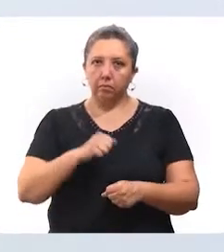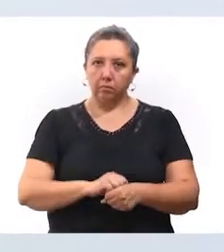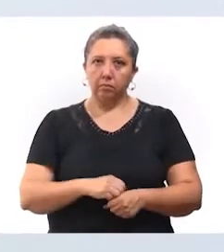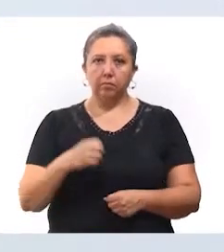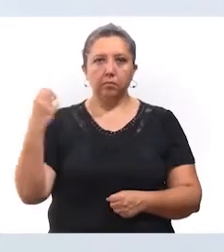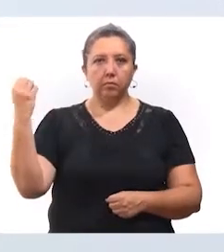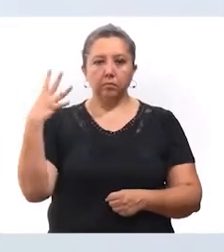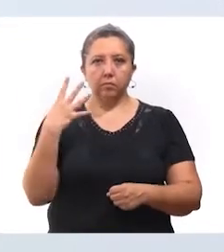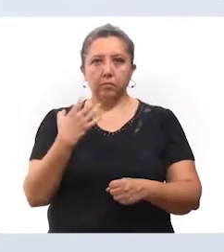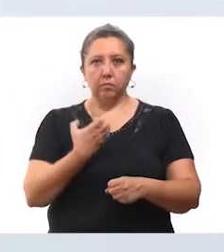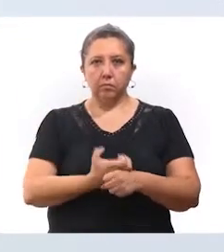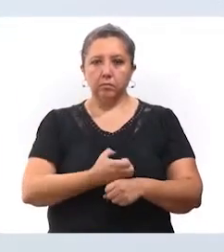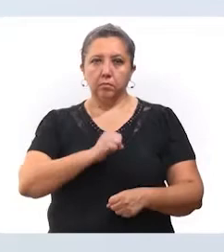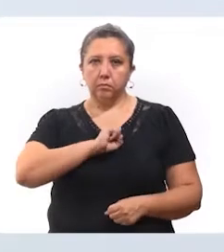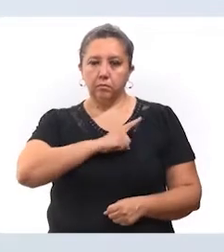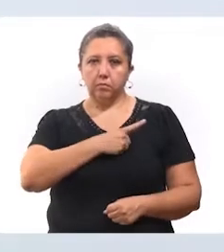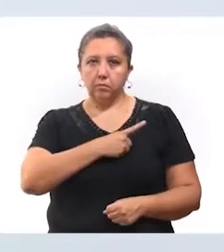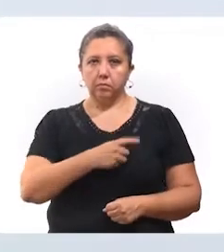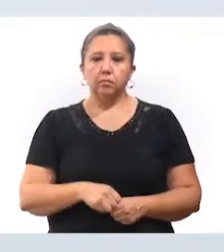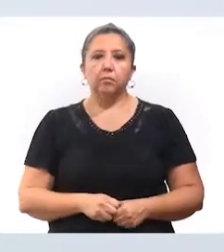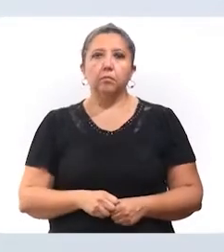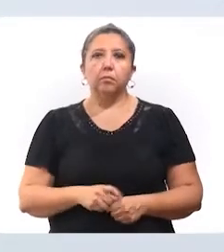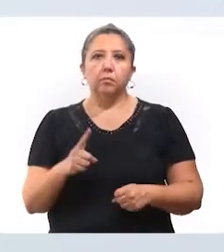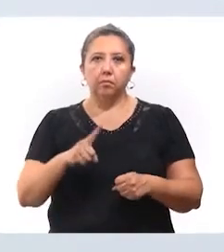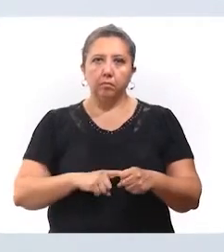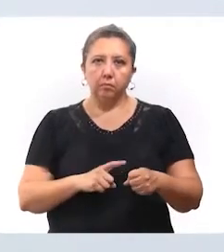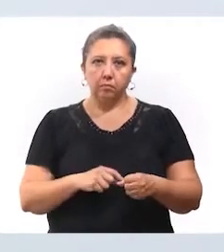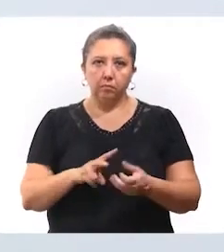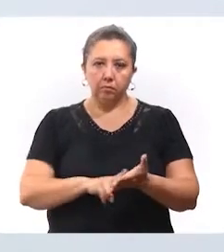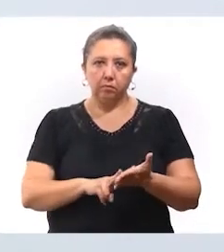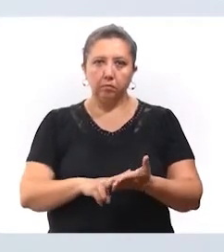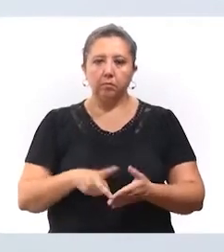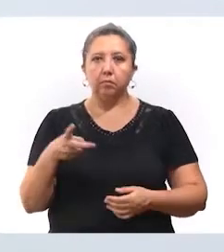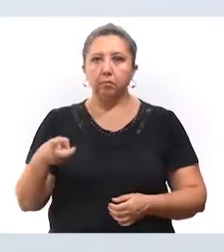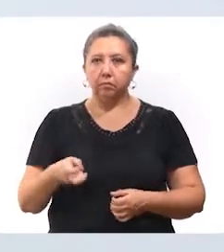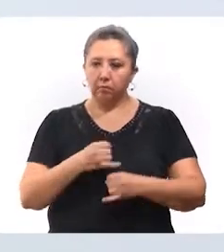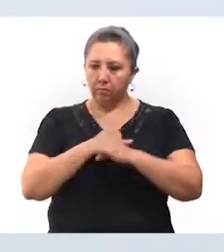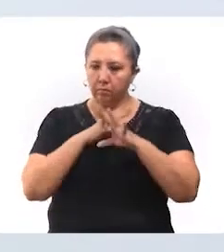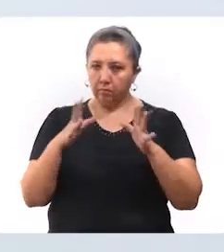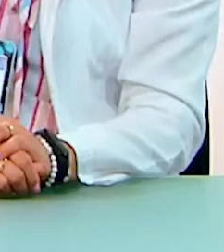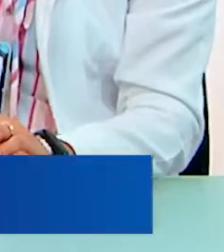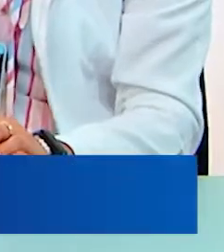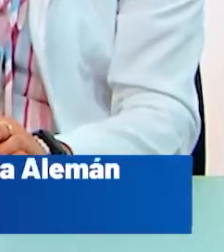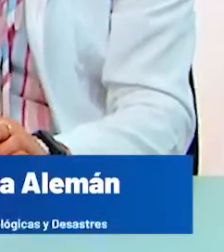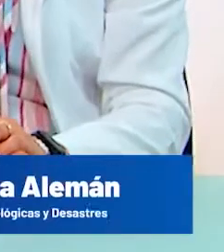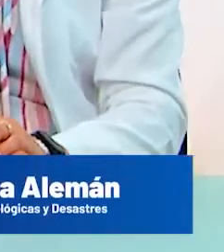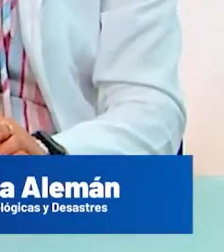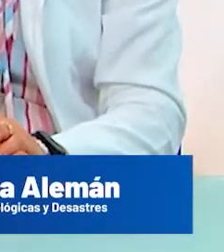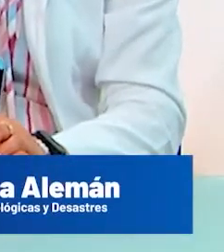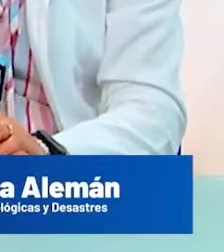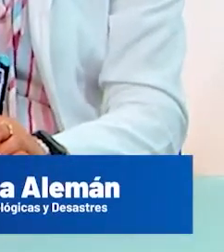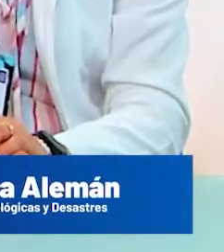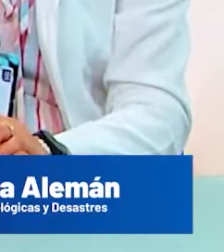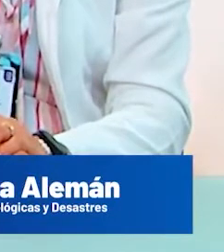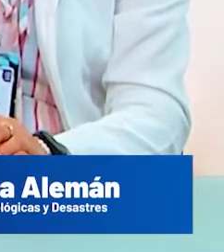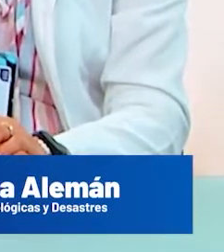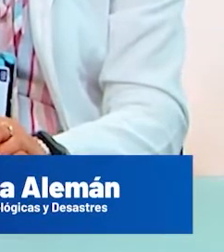indicadores semanales del Semáforo Estatal de Salud marcan color verde. Hasta aquí el reporte, Químico. Gracias,